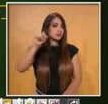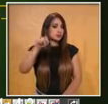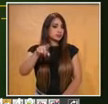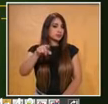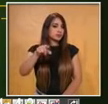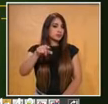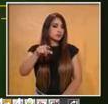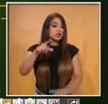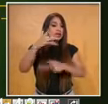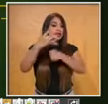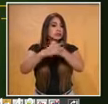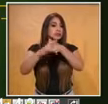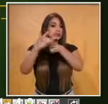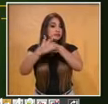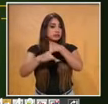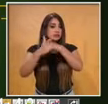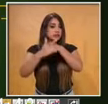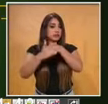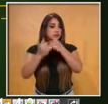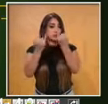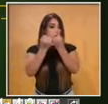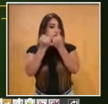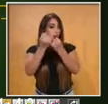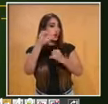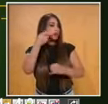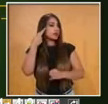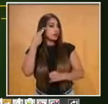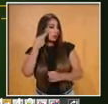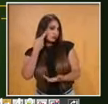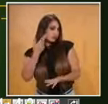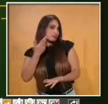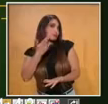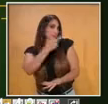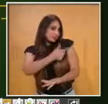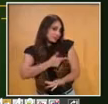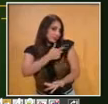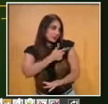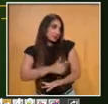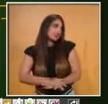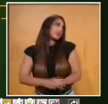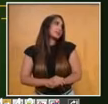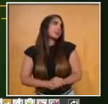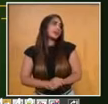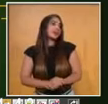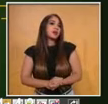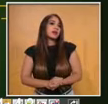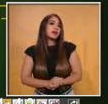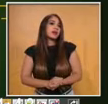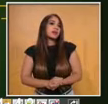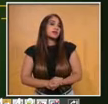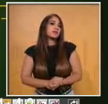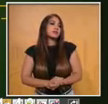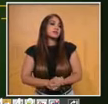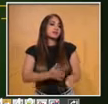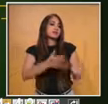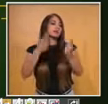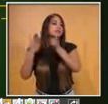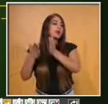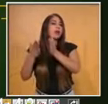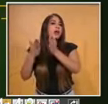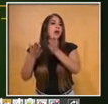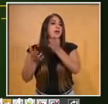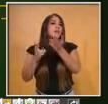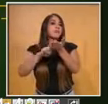es a ratón, porque al ratón le gusta el queso. Como pasto es